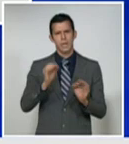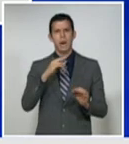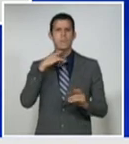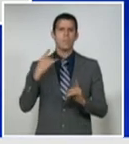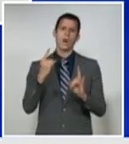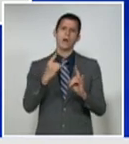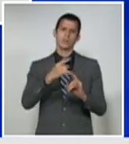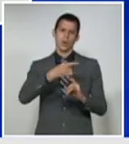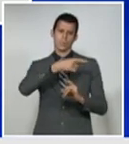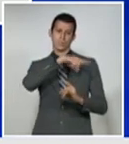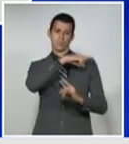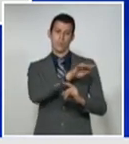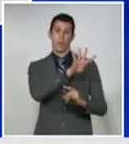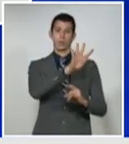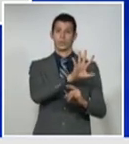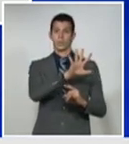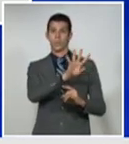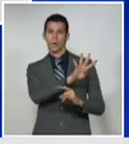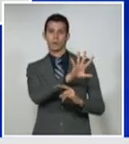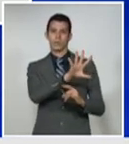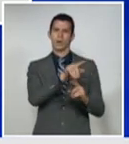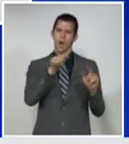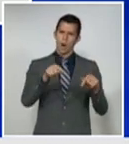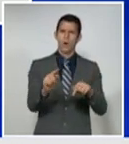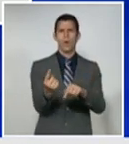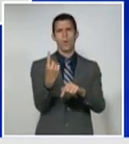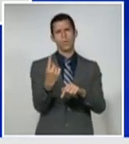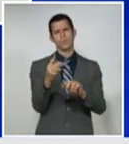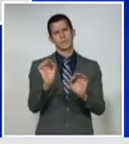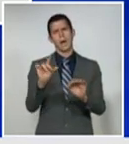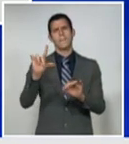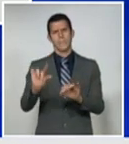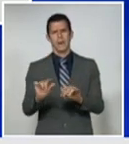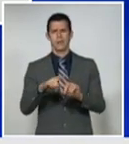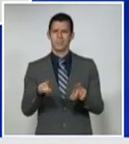elevado de fallecidos todos los días. Por lo tanto,